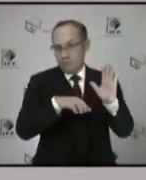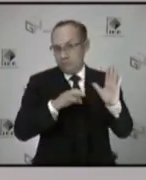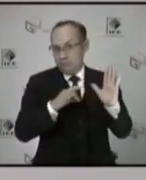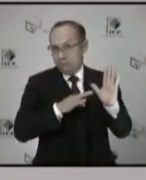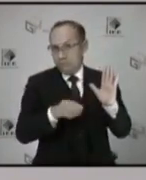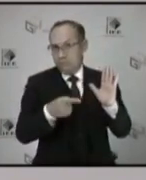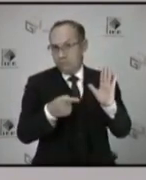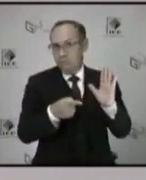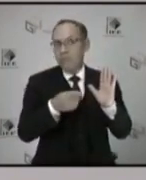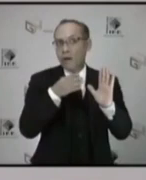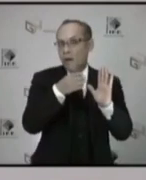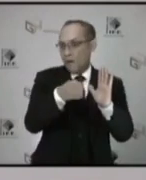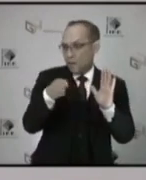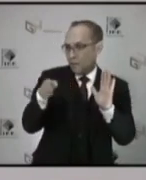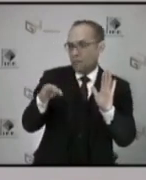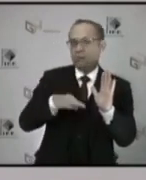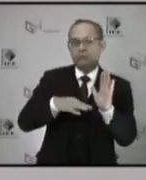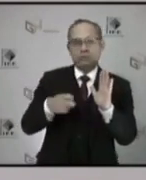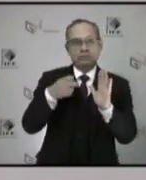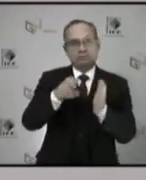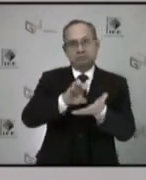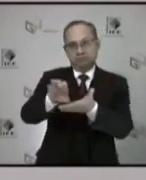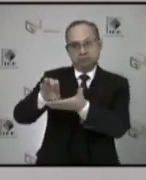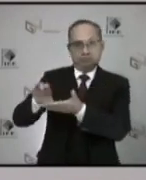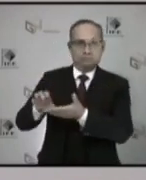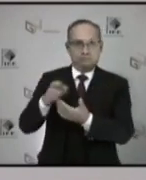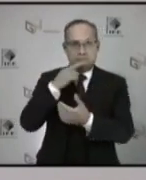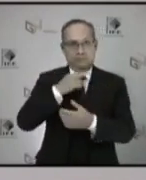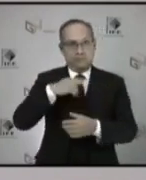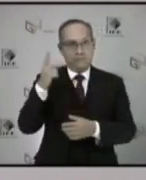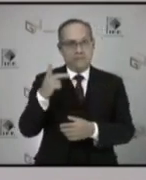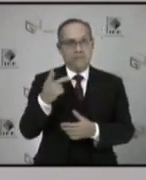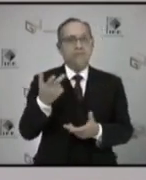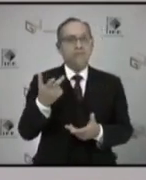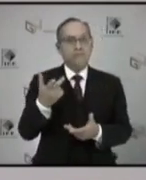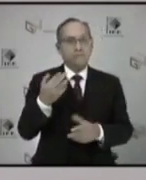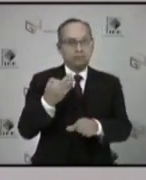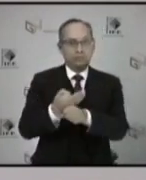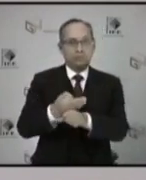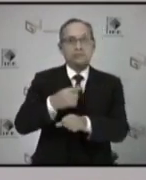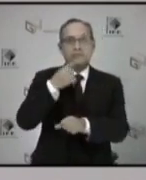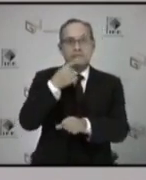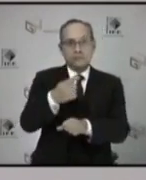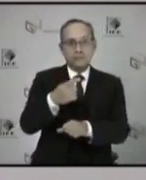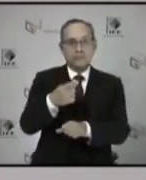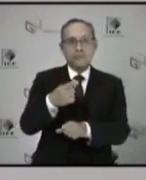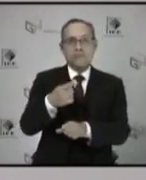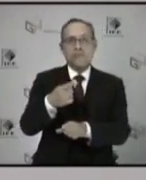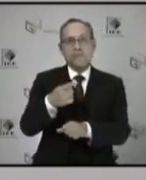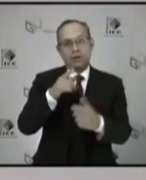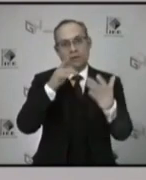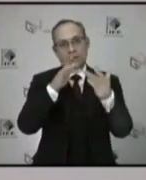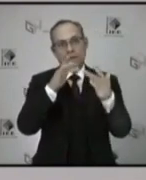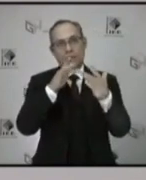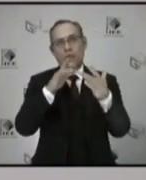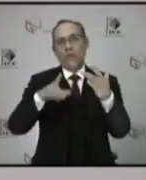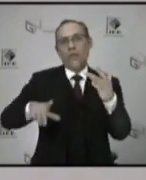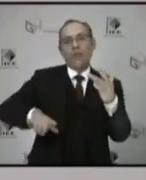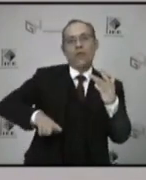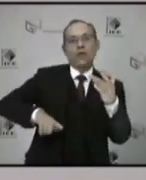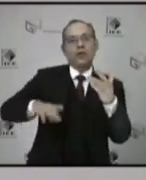digo con firmeza, el conducto es la comunicación con el gobierno federal, y este